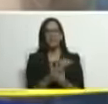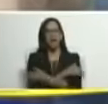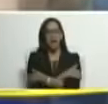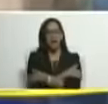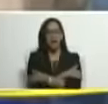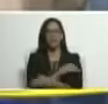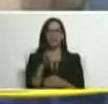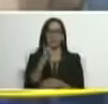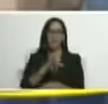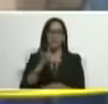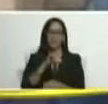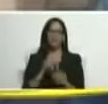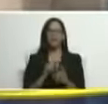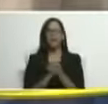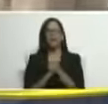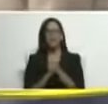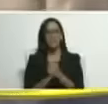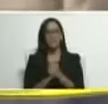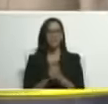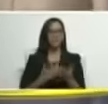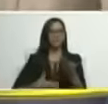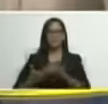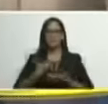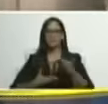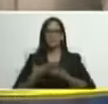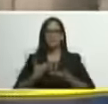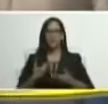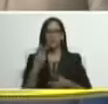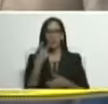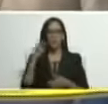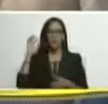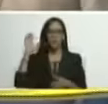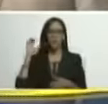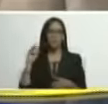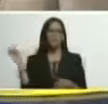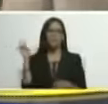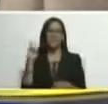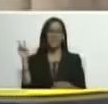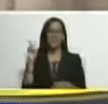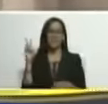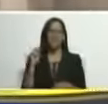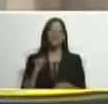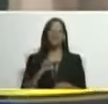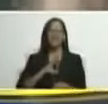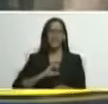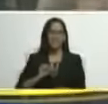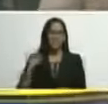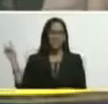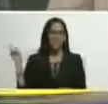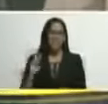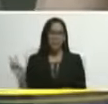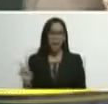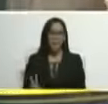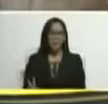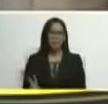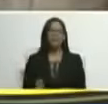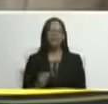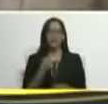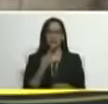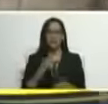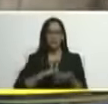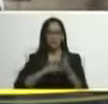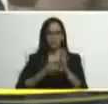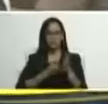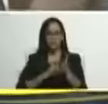de cariño, de amistad, de solidaridad entre ambas naciones. Venezuela es Vietnam, así lo ha definido